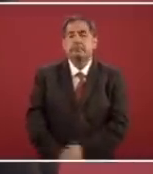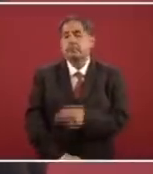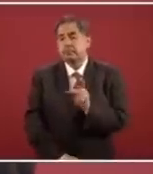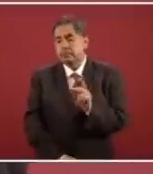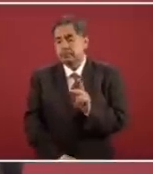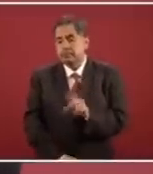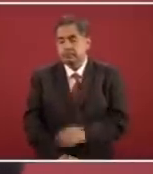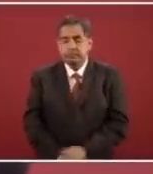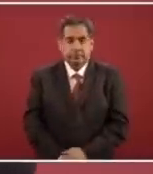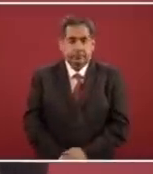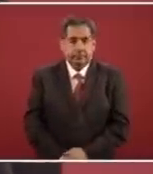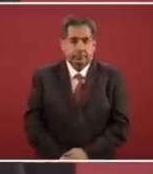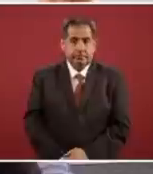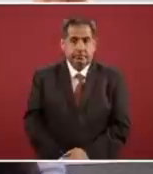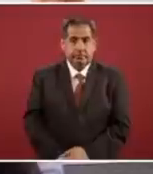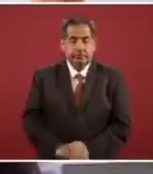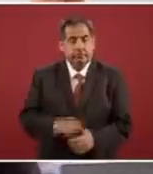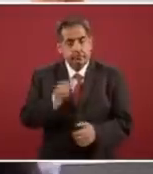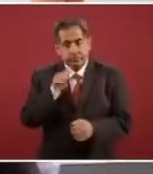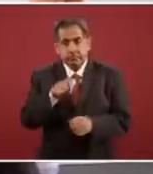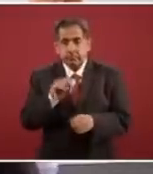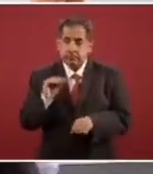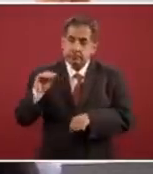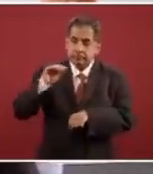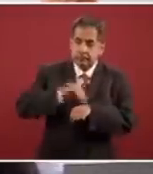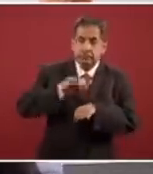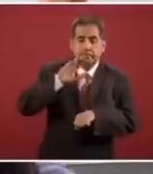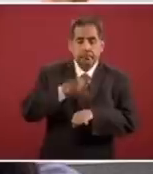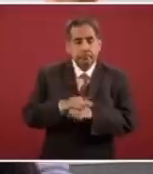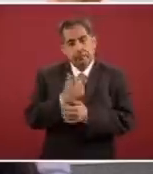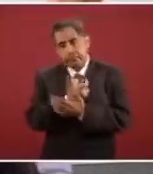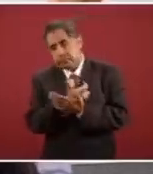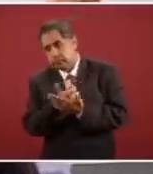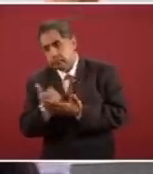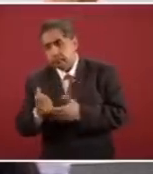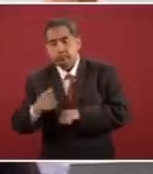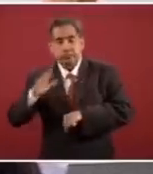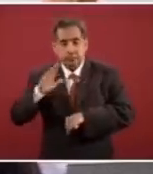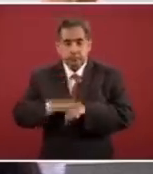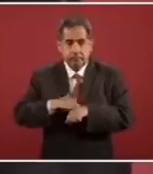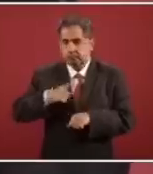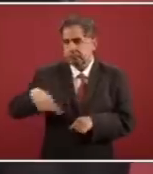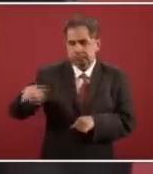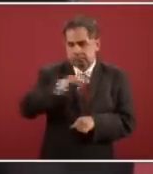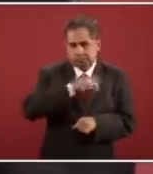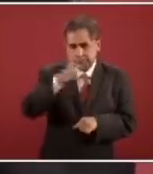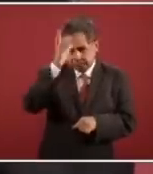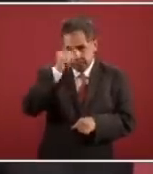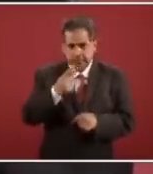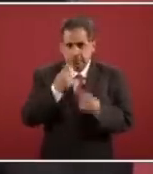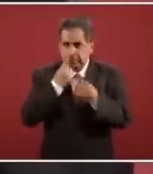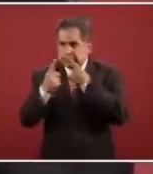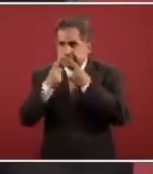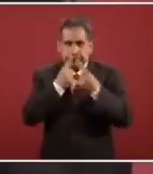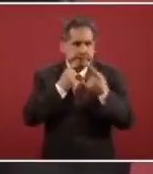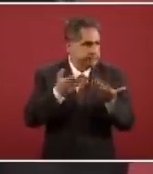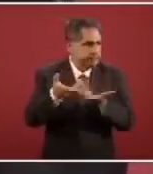pero en la fijación del aumento del salario sí es un acuerdo entre las partes